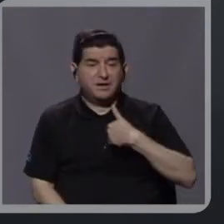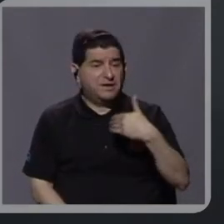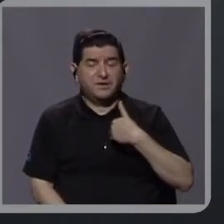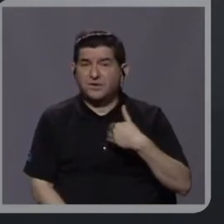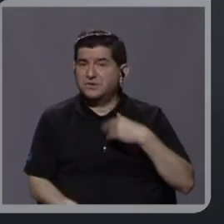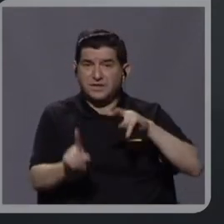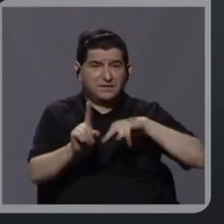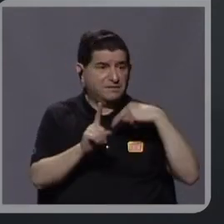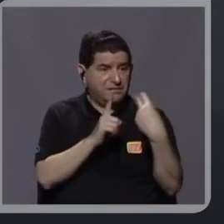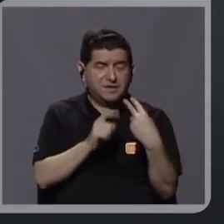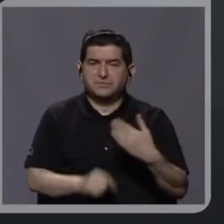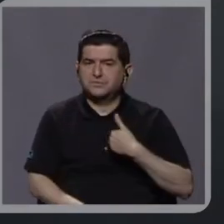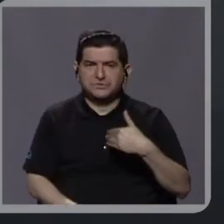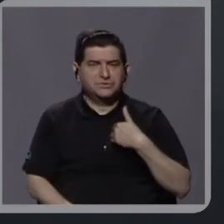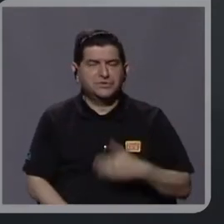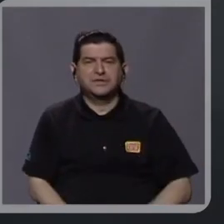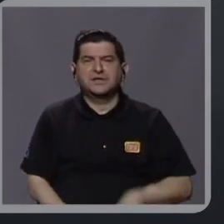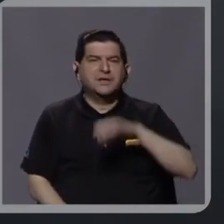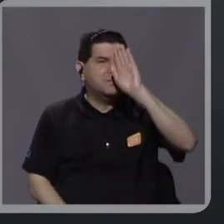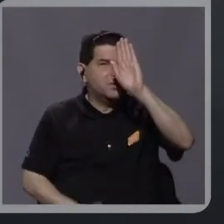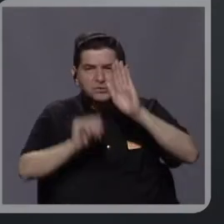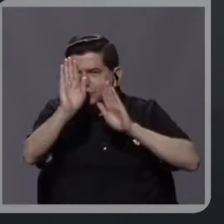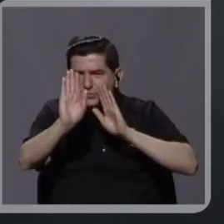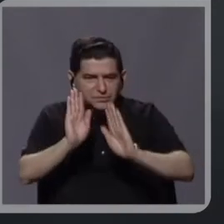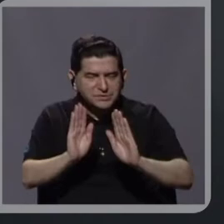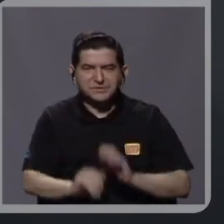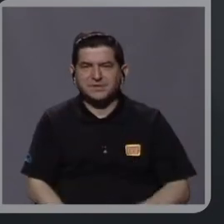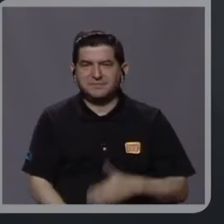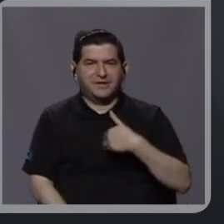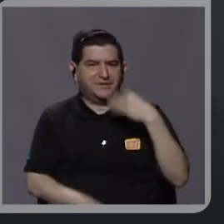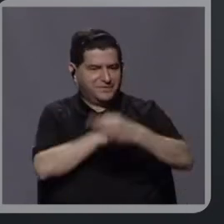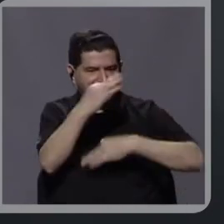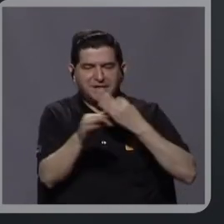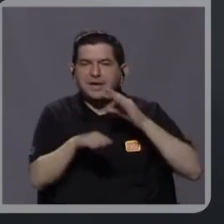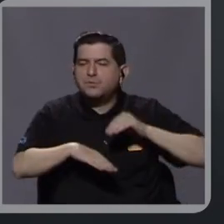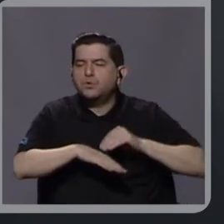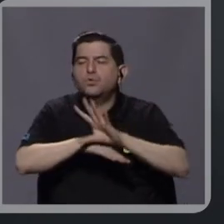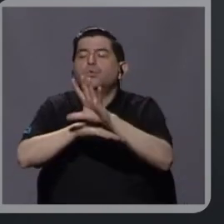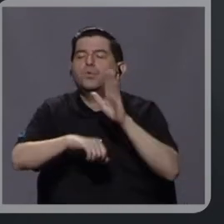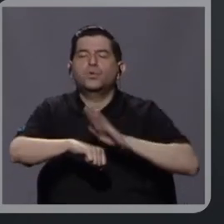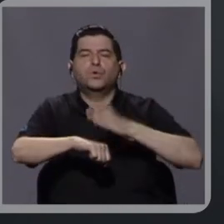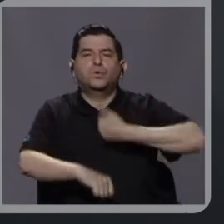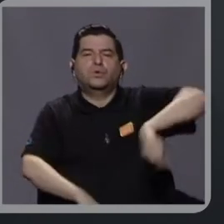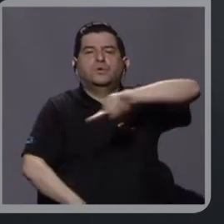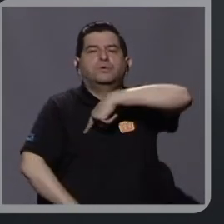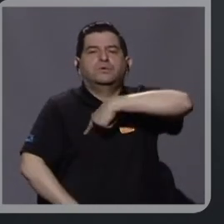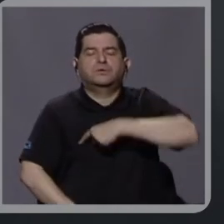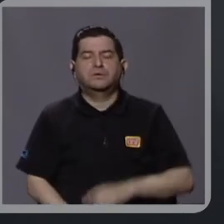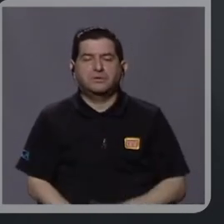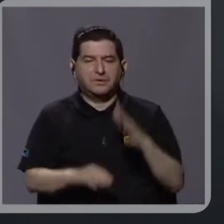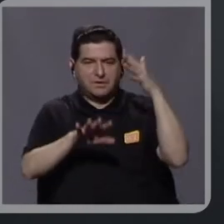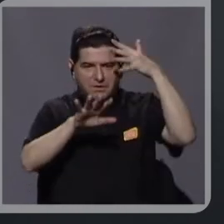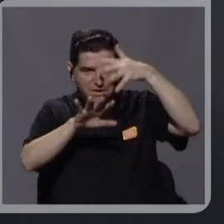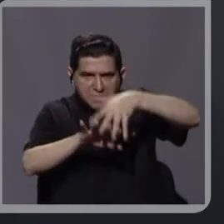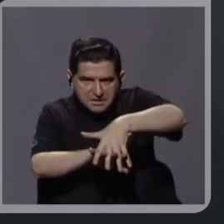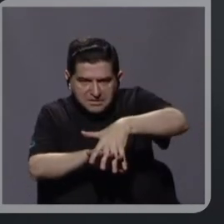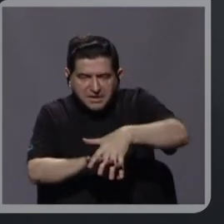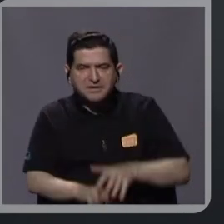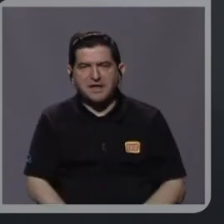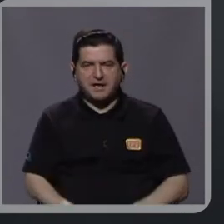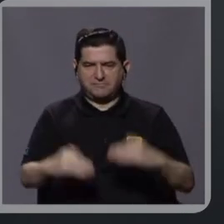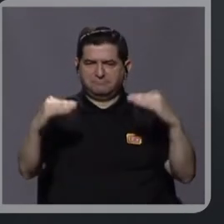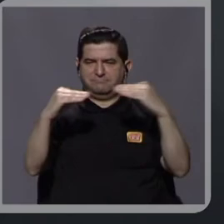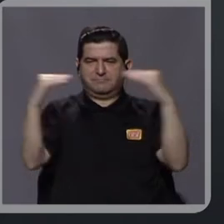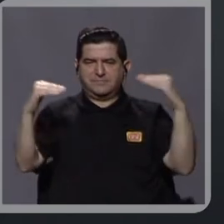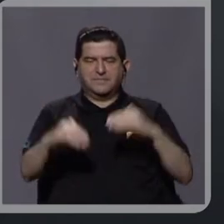una visión porque no tenemos un esquema porque no tenemos un tipo de orientación que nos permita integrar de manera equiparada